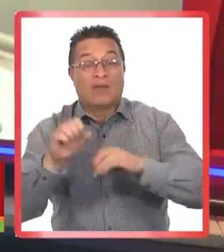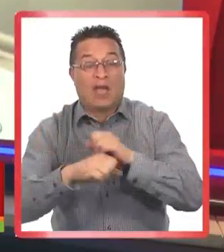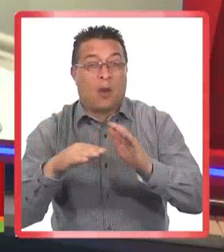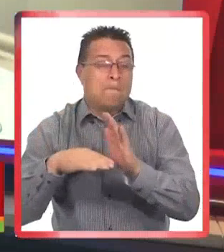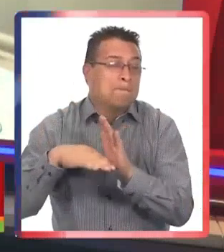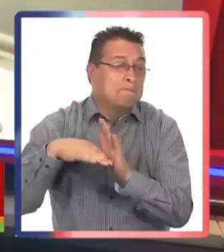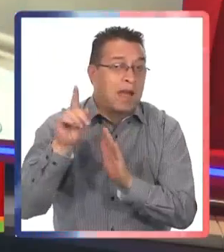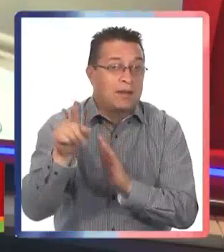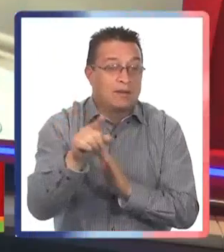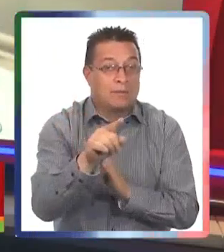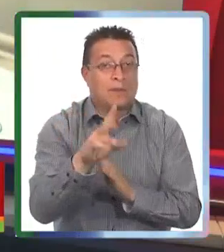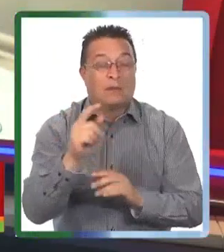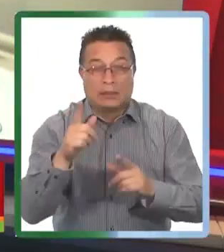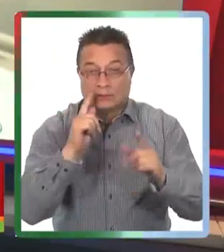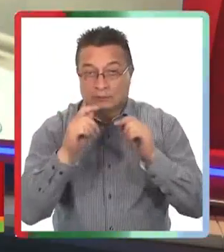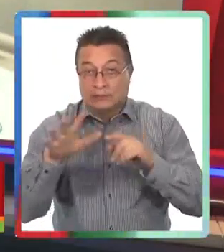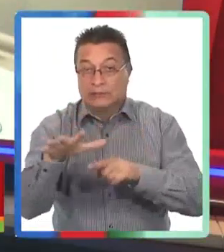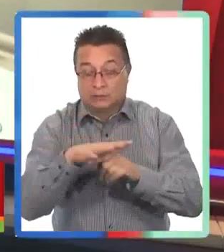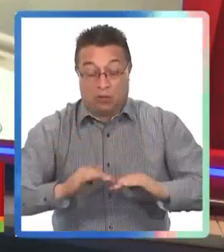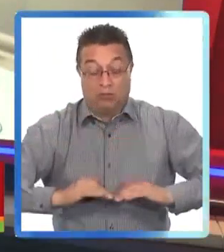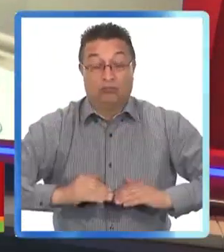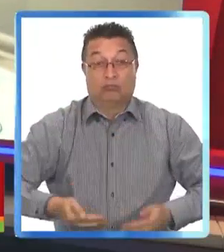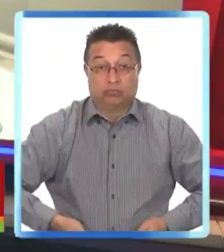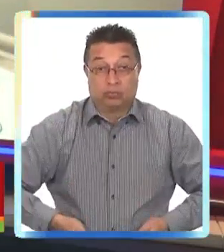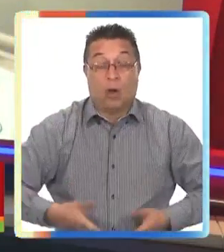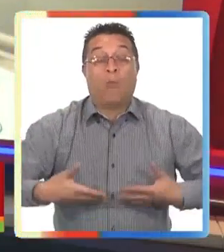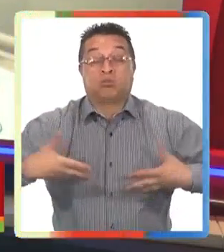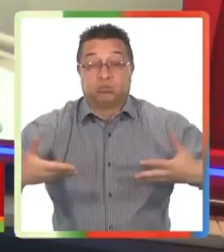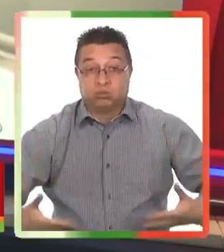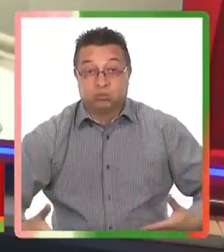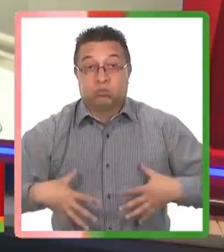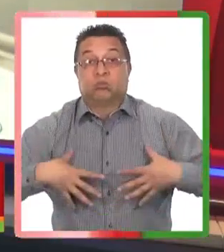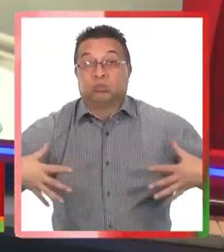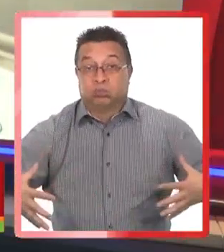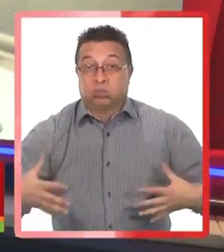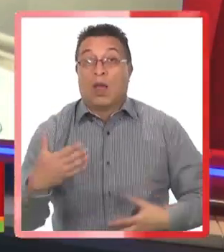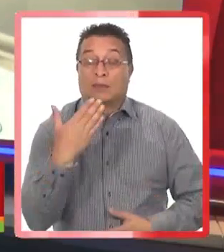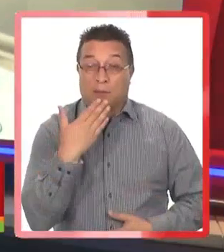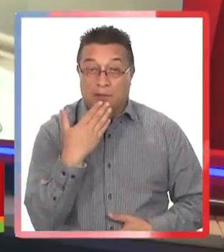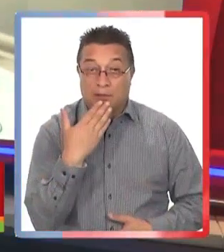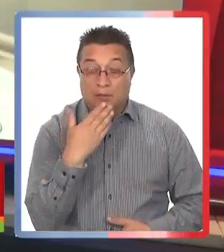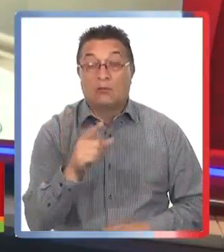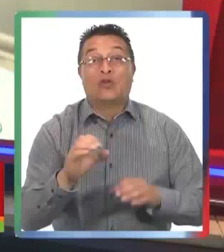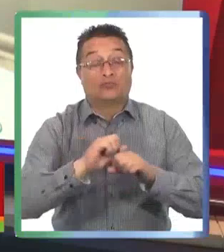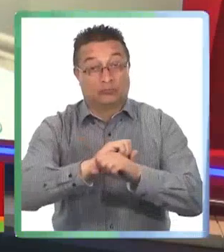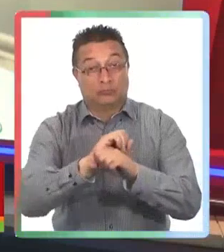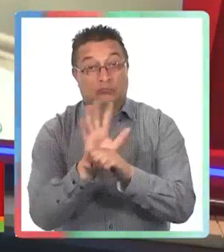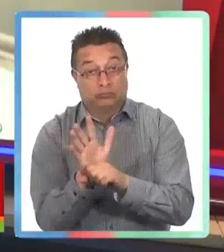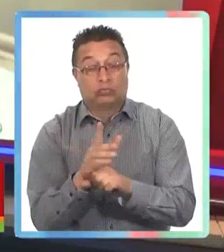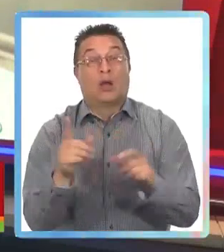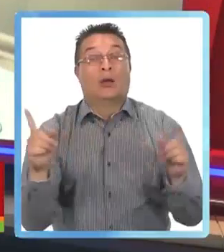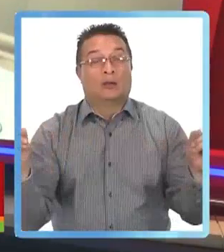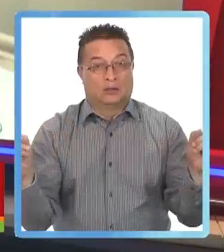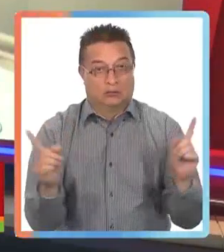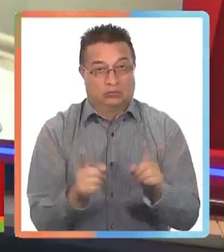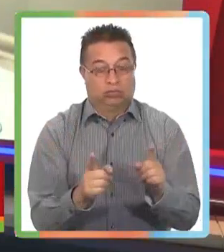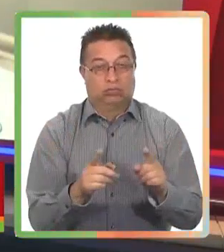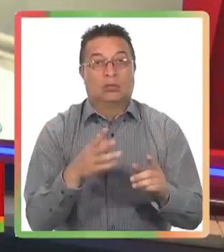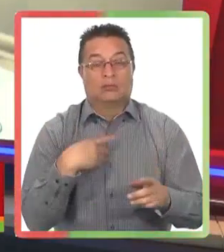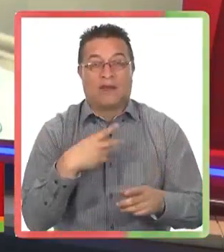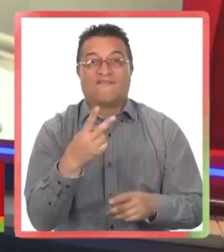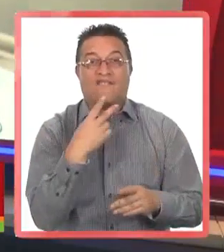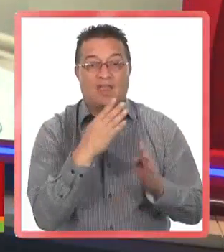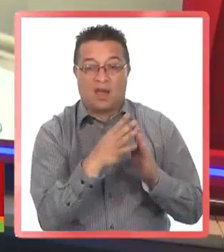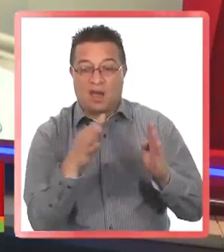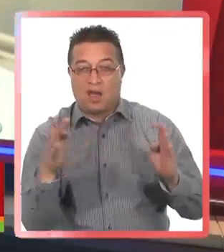79 años. También son condiciones de riesgo el embarazo, el sobrepeso y la obesidad. Y atención, este COVID-19 acortó la